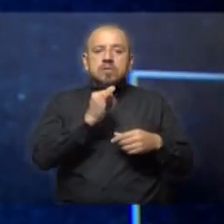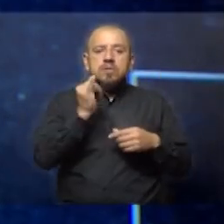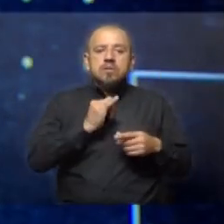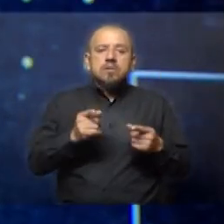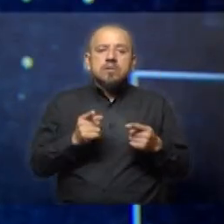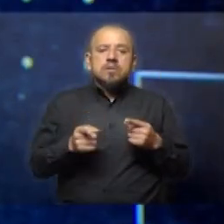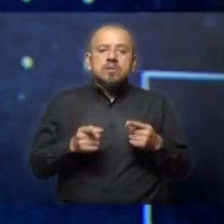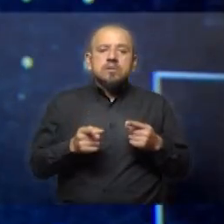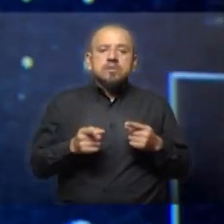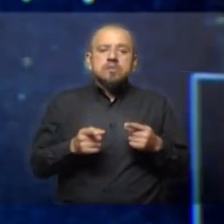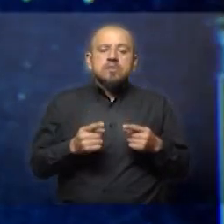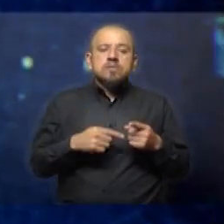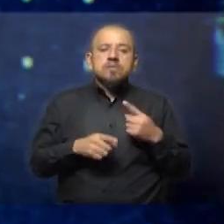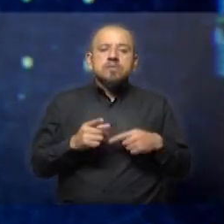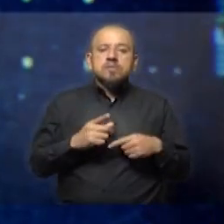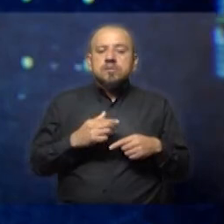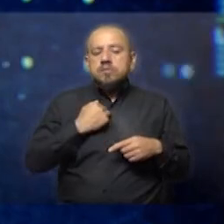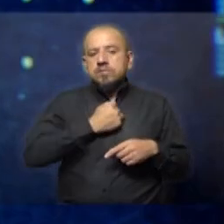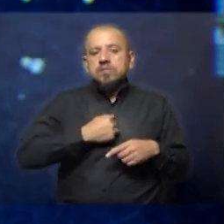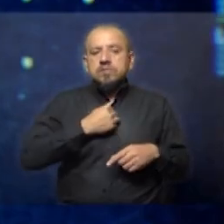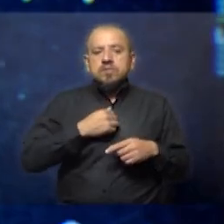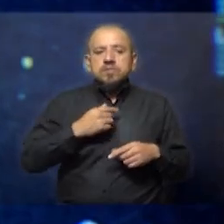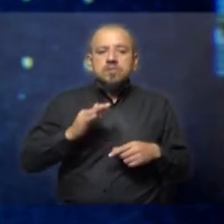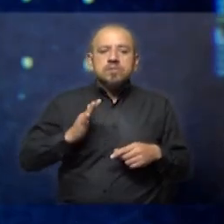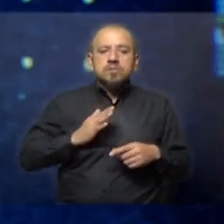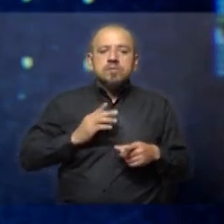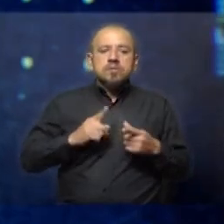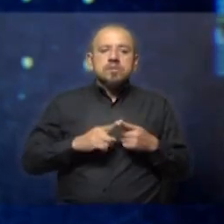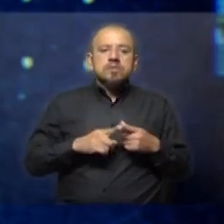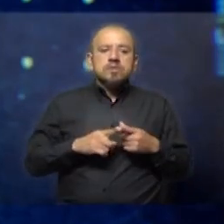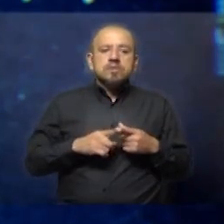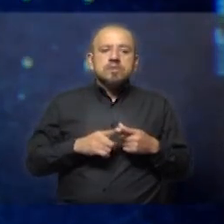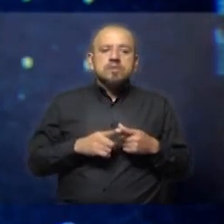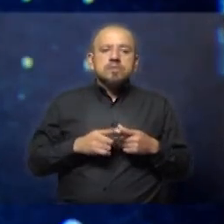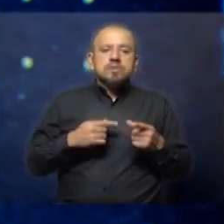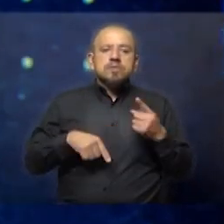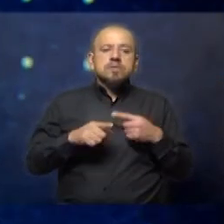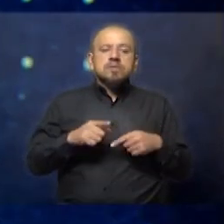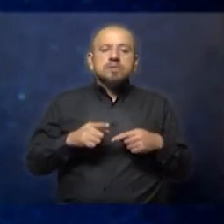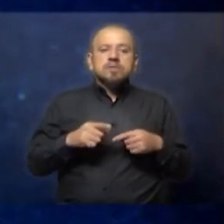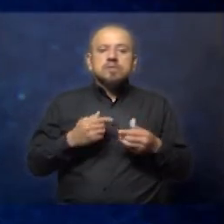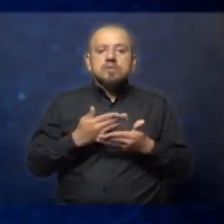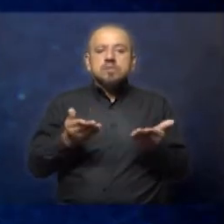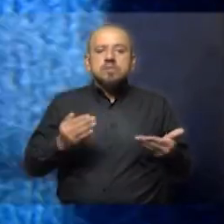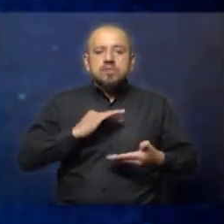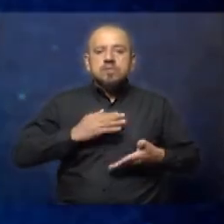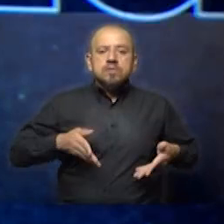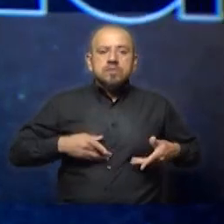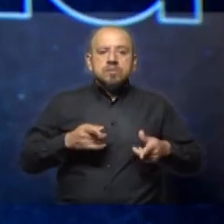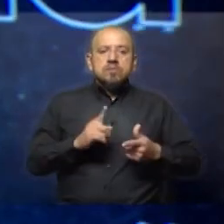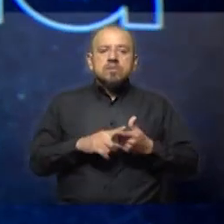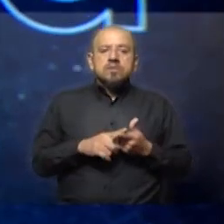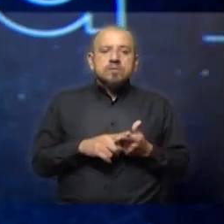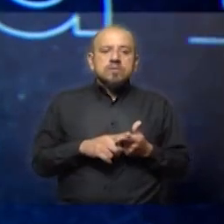el sufrimiento de las mujeres reales y cómo el derecho tiene que poder ser sensible al género creo que hoy por